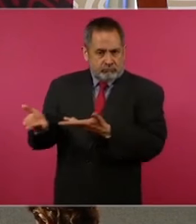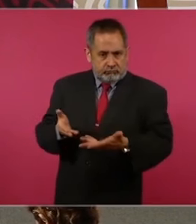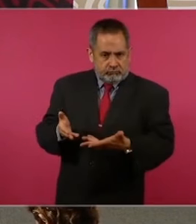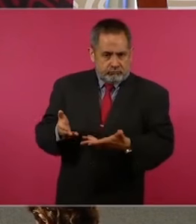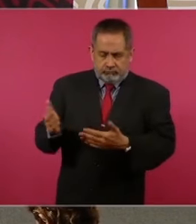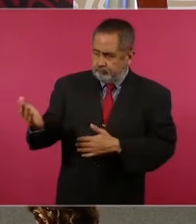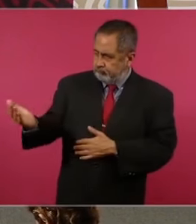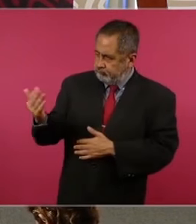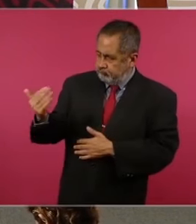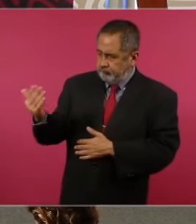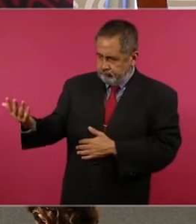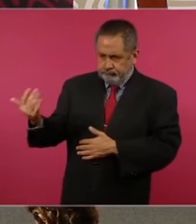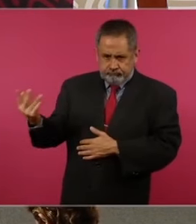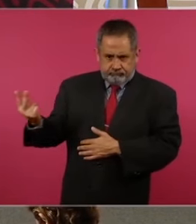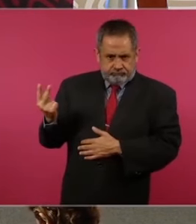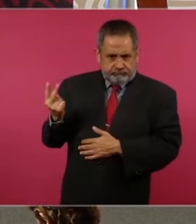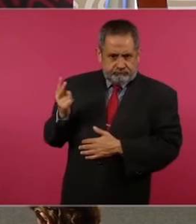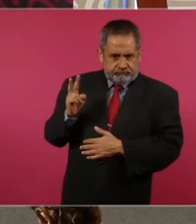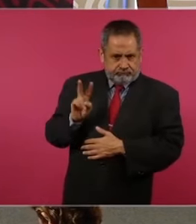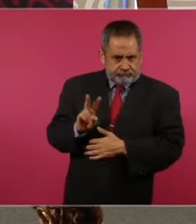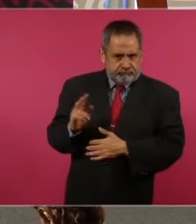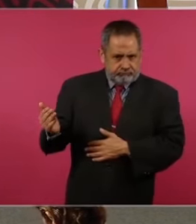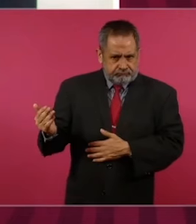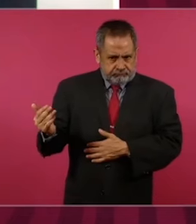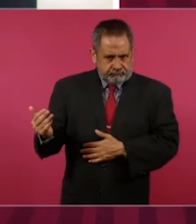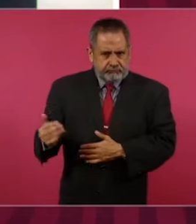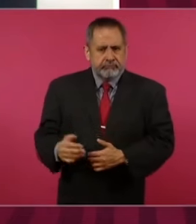se acerquen, por favor.